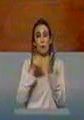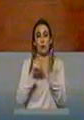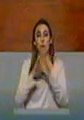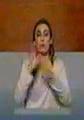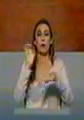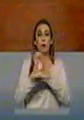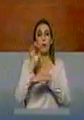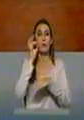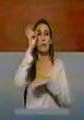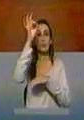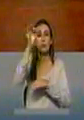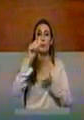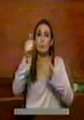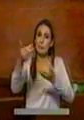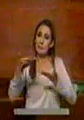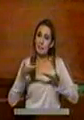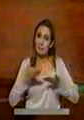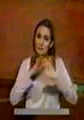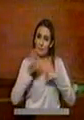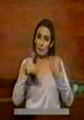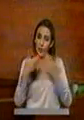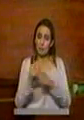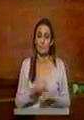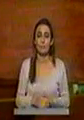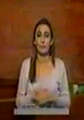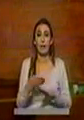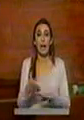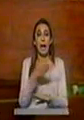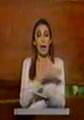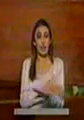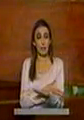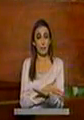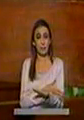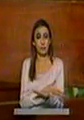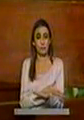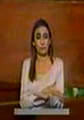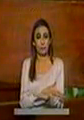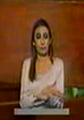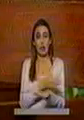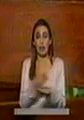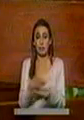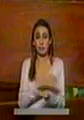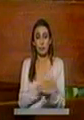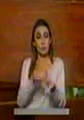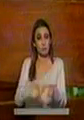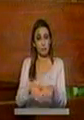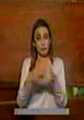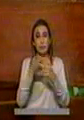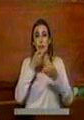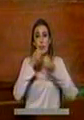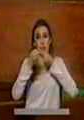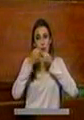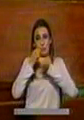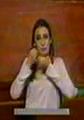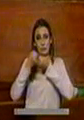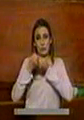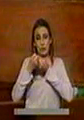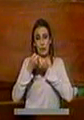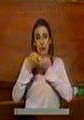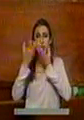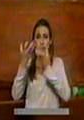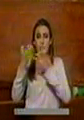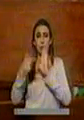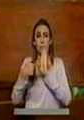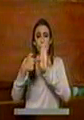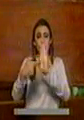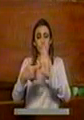al Futuro. Bienvenidos todos. Antes de arrancar este espacio de entrevista, queremos también presentarles